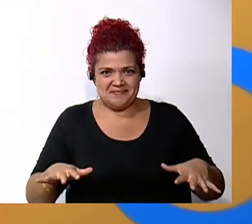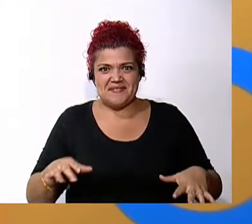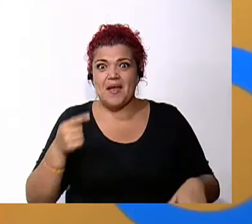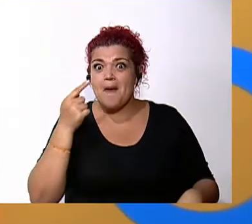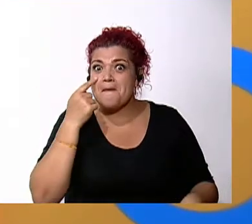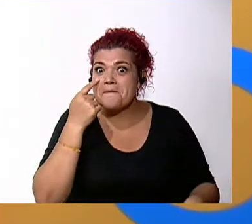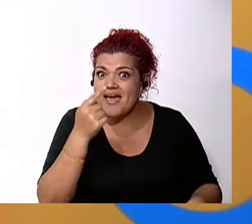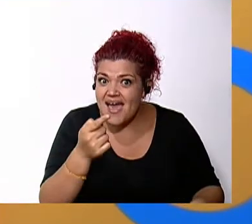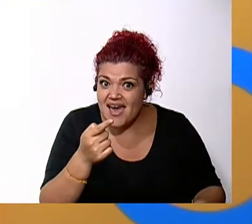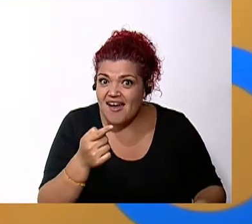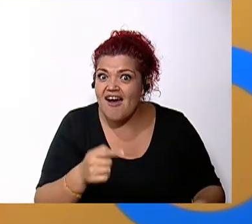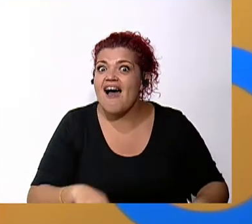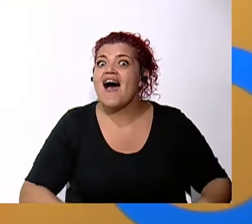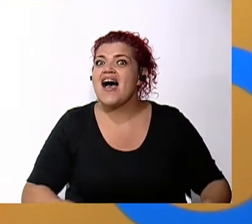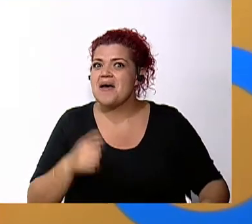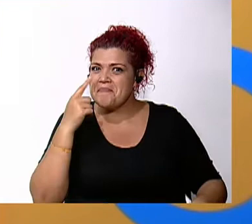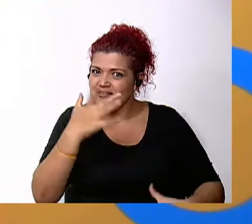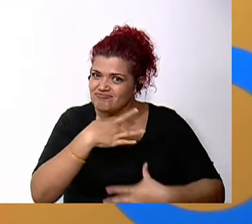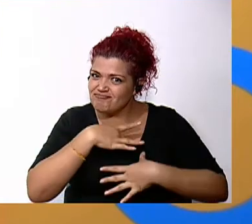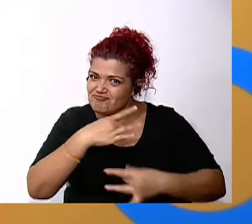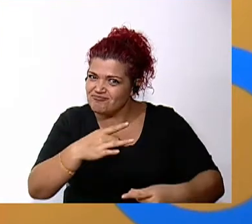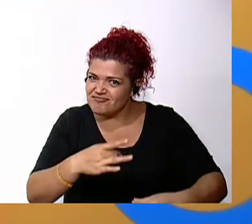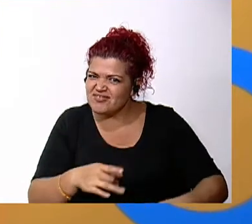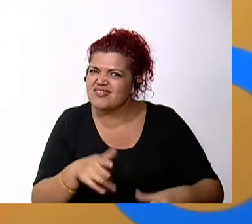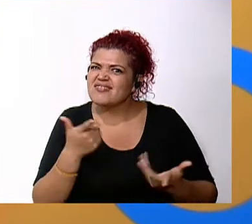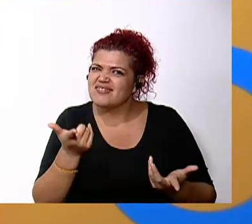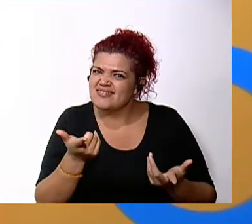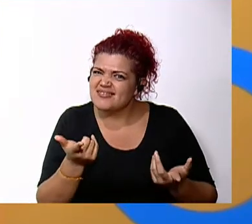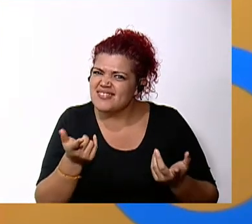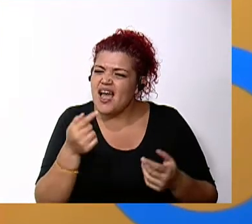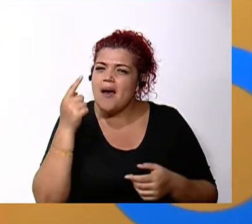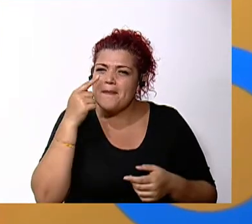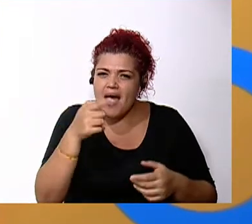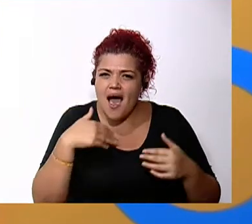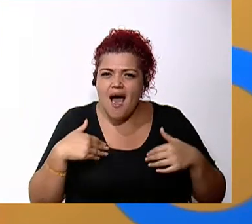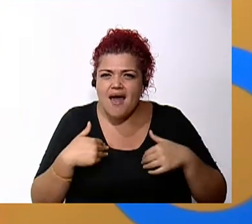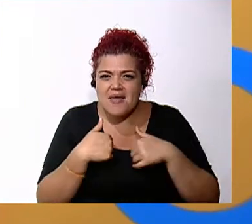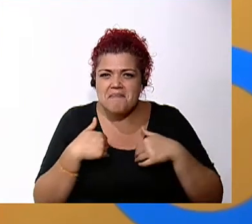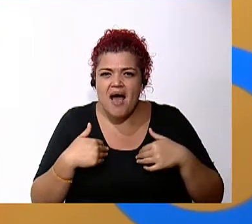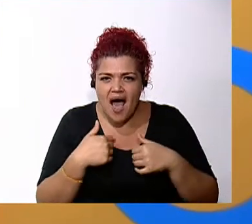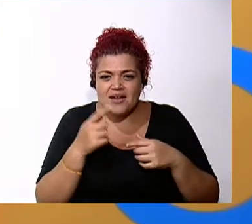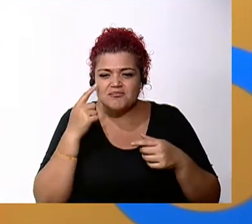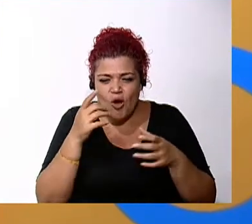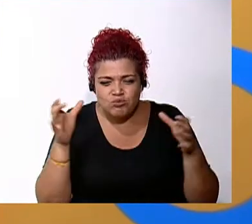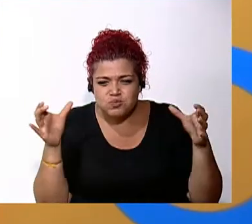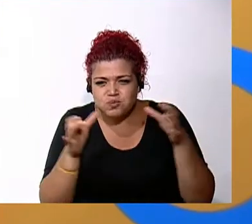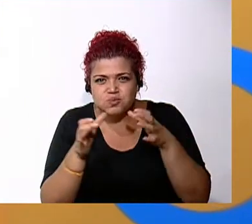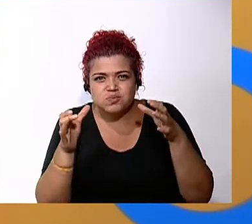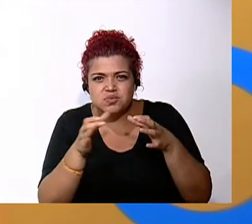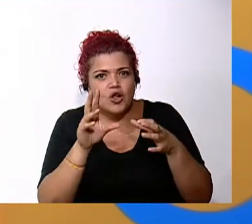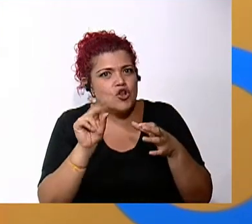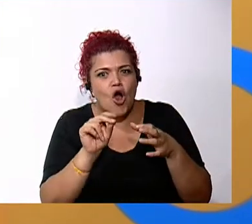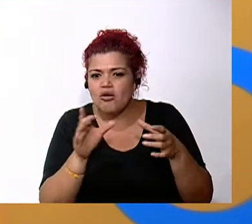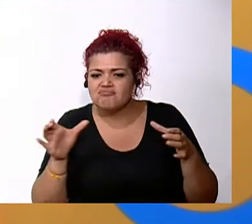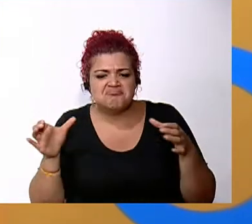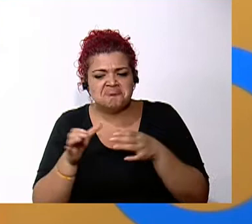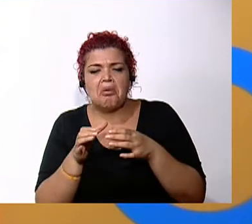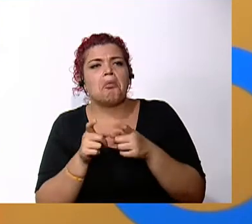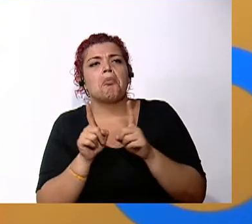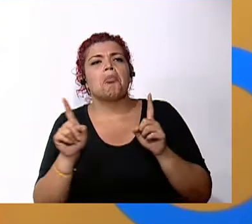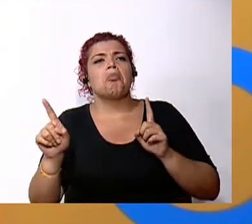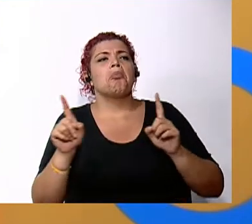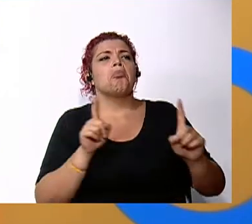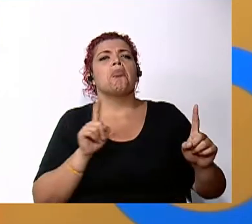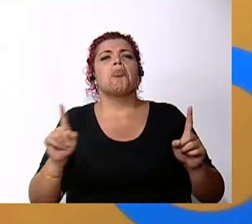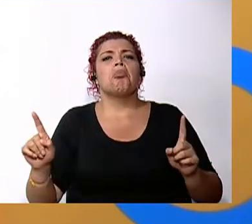¿Vieron ustedes esto? ¡Qué interesante! ¿Qué tal que esos animalitos, ese grupo de animalitos no se hubiera unido para